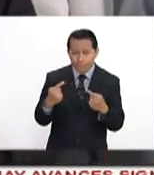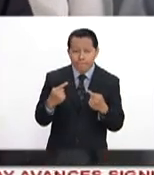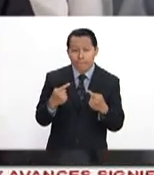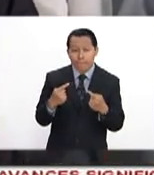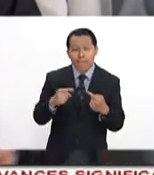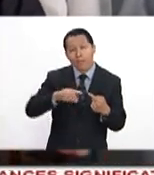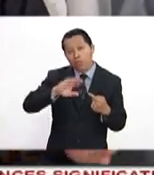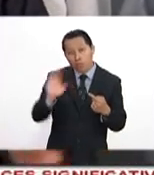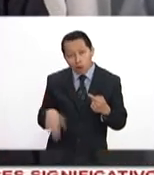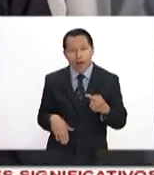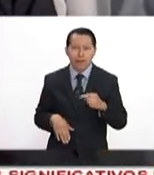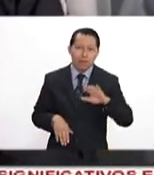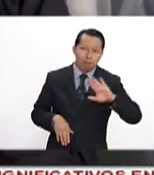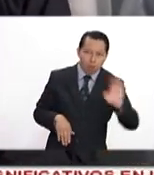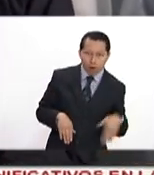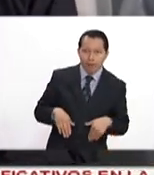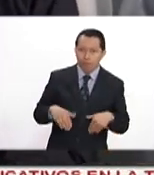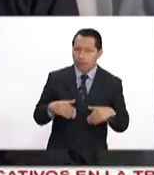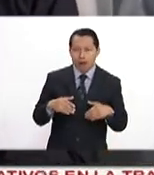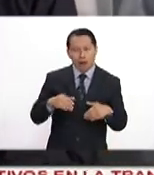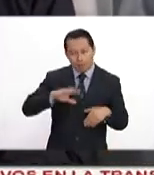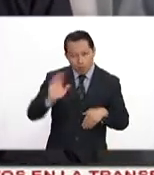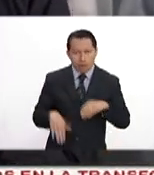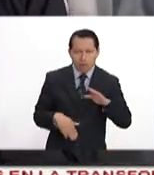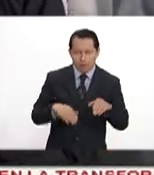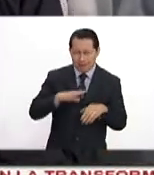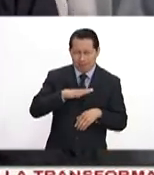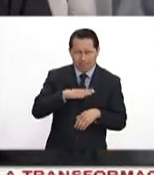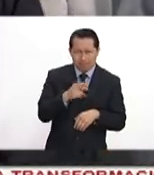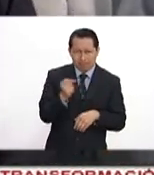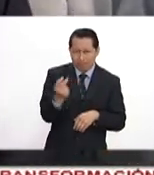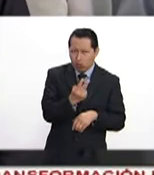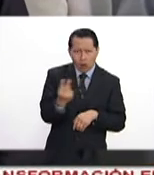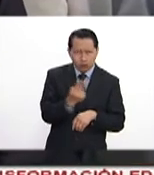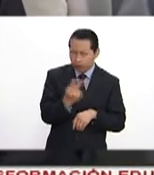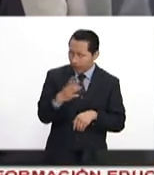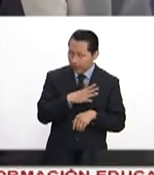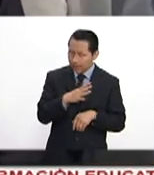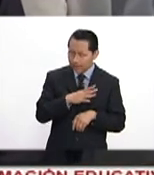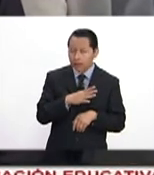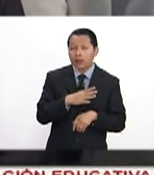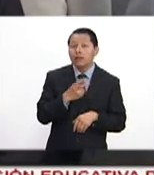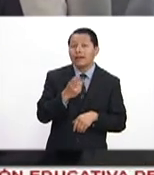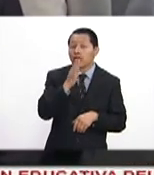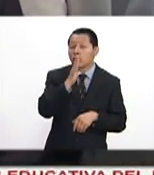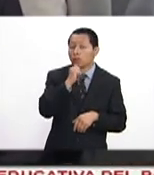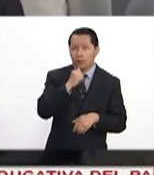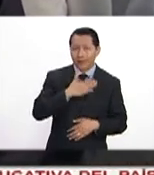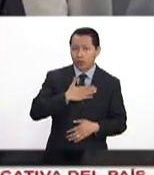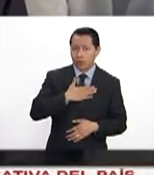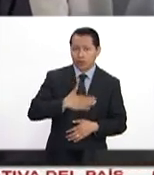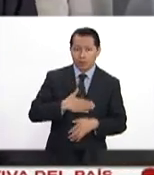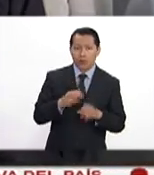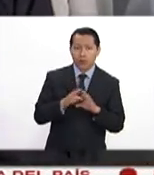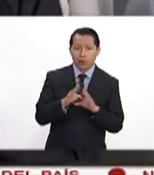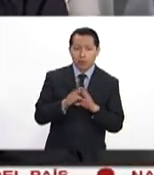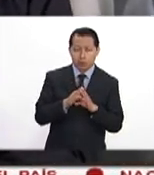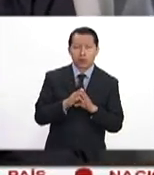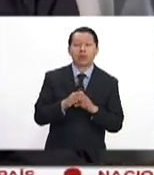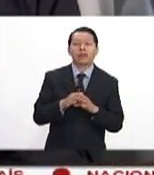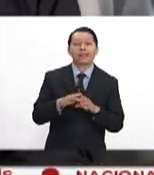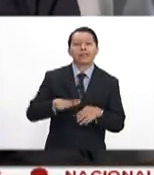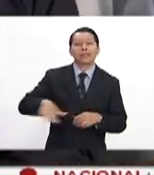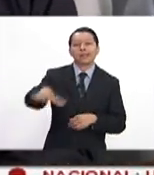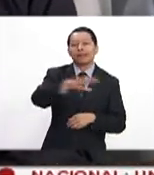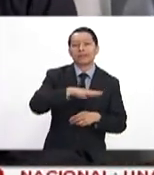ambos grupos, de varios grupos, que eso no puede justificar la generación de temor y